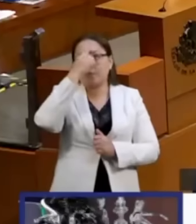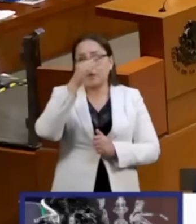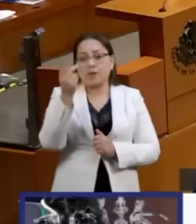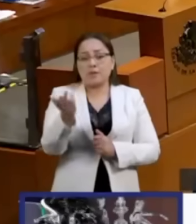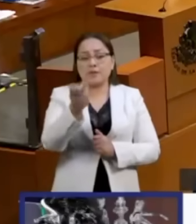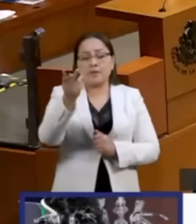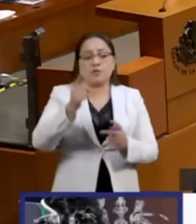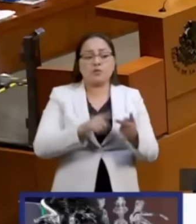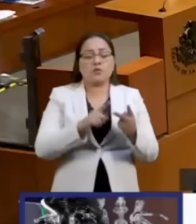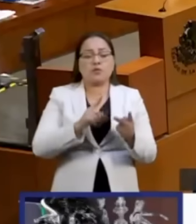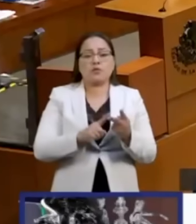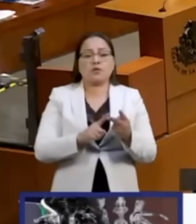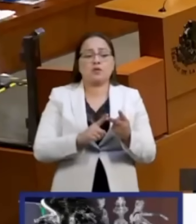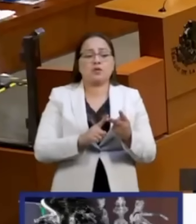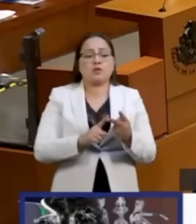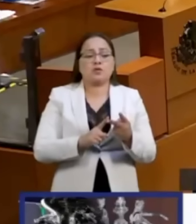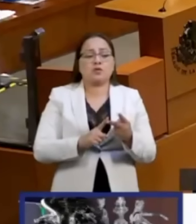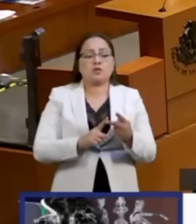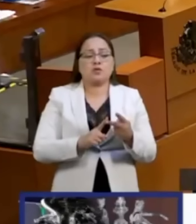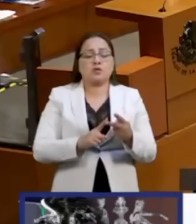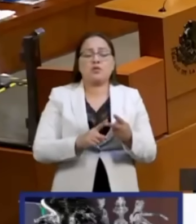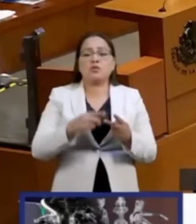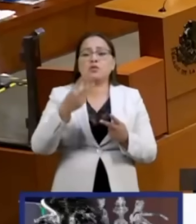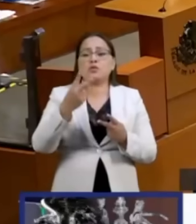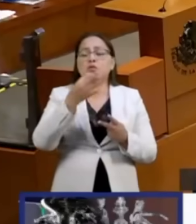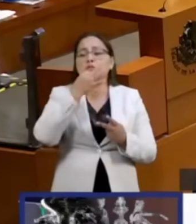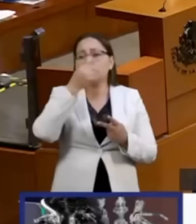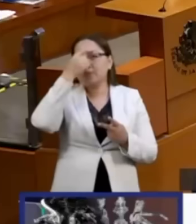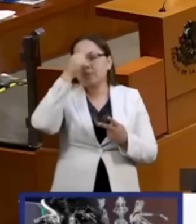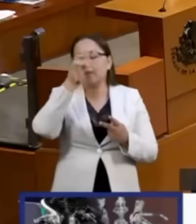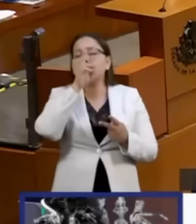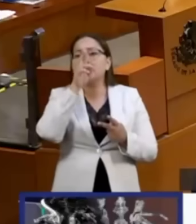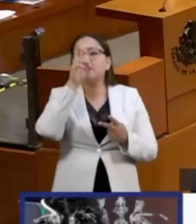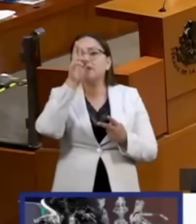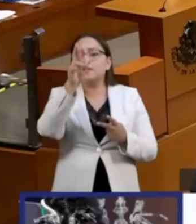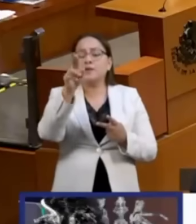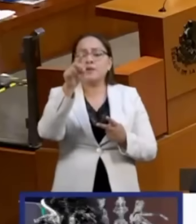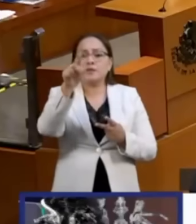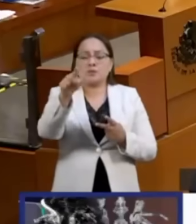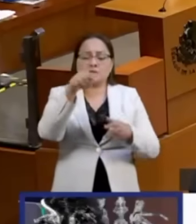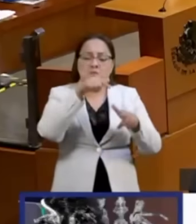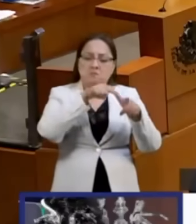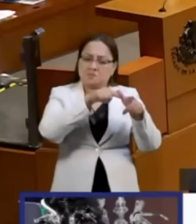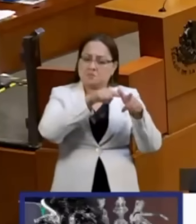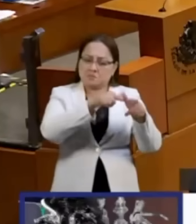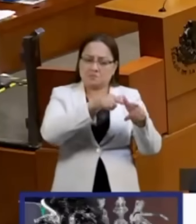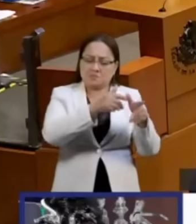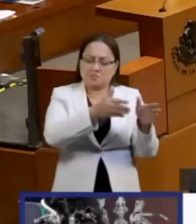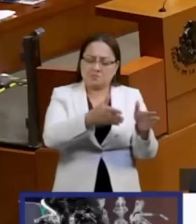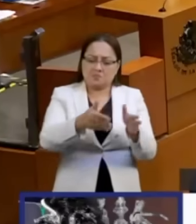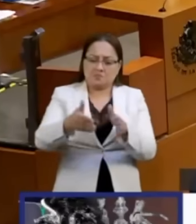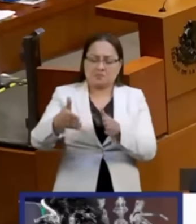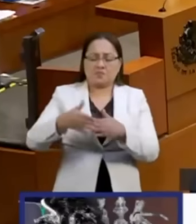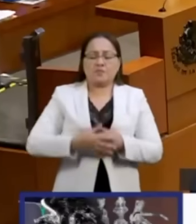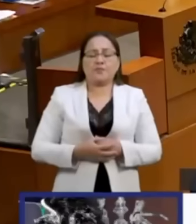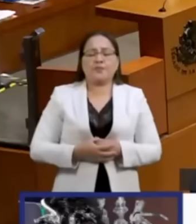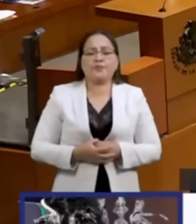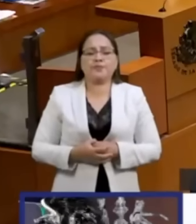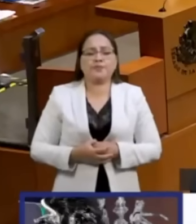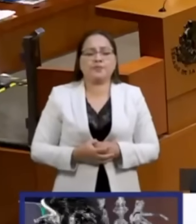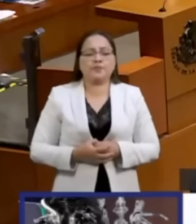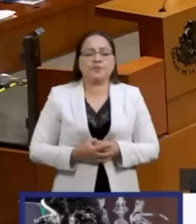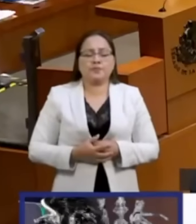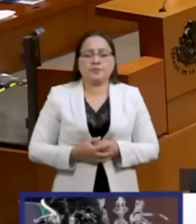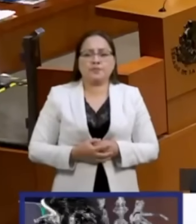pregunta, diputada Aguilar, y senadora Julieta Ramírez tiene 2 minutos para responder. No la interrumpiré, seguirá Gracias. después corriendo su tiempo.